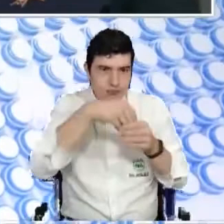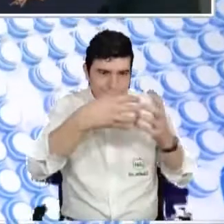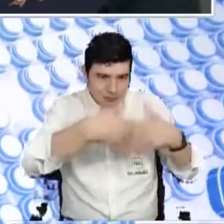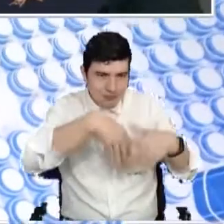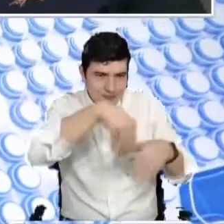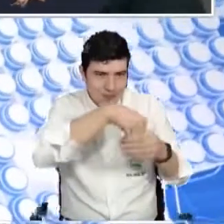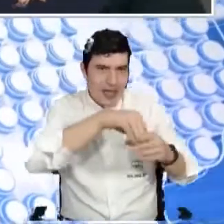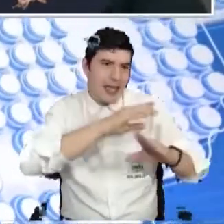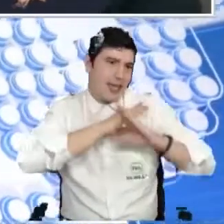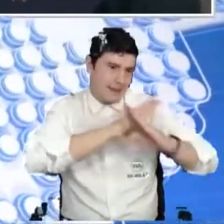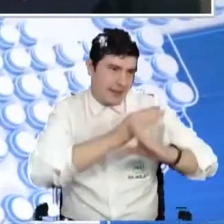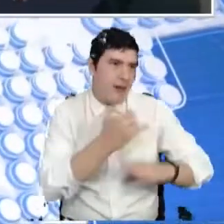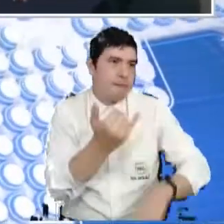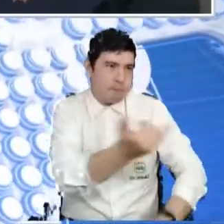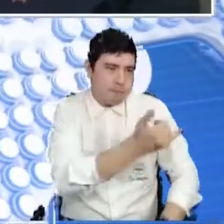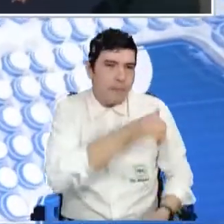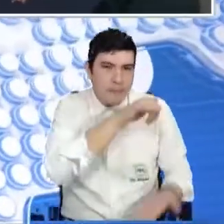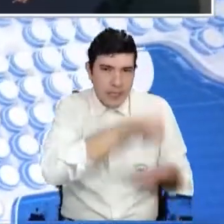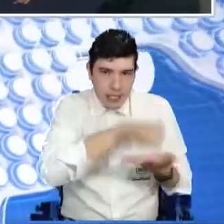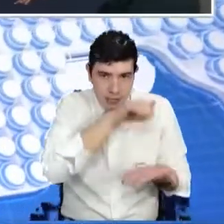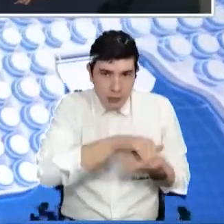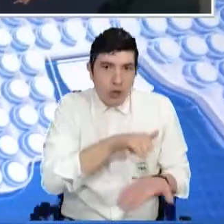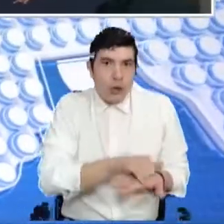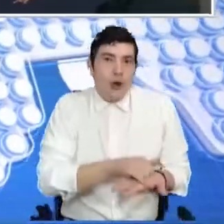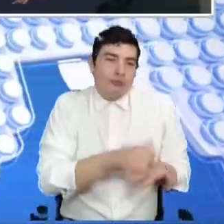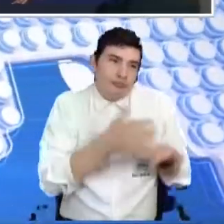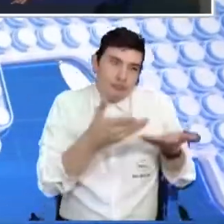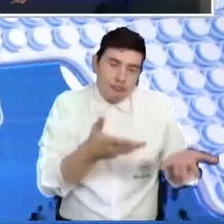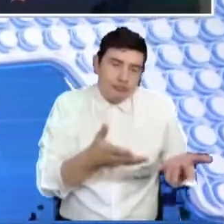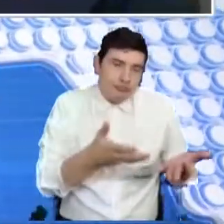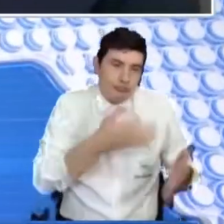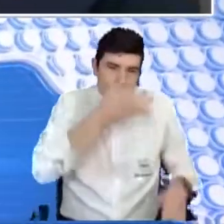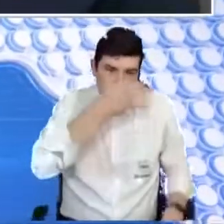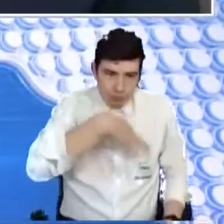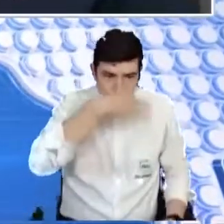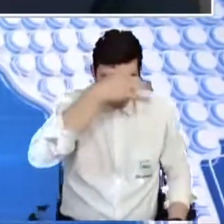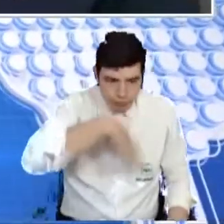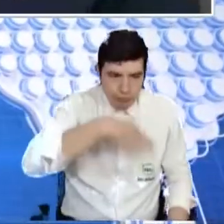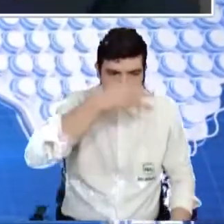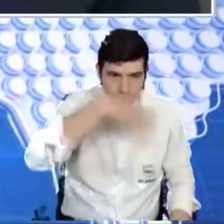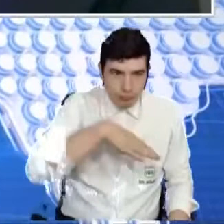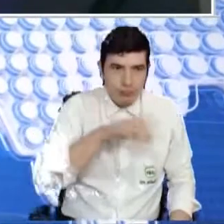son este tipo de agresiones por el virus del SARS-2. Doctor,